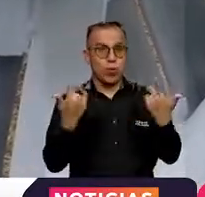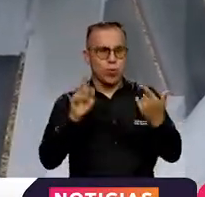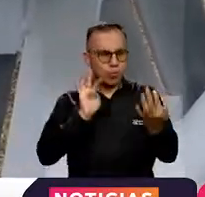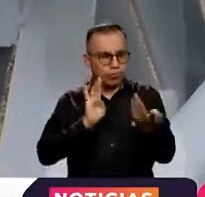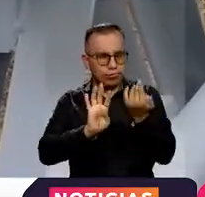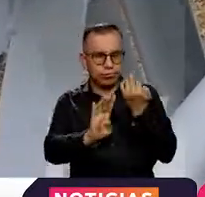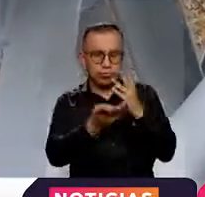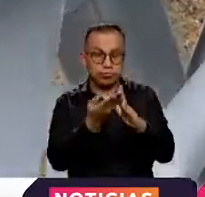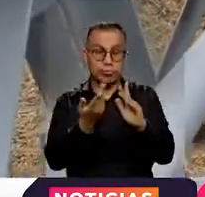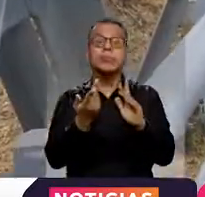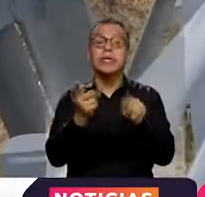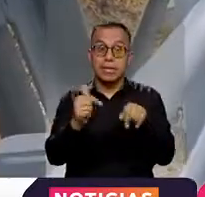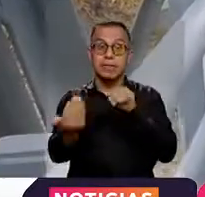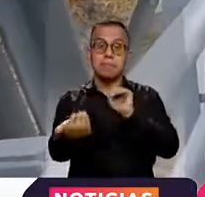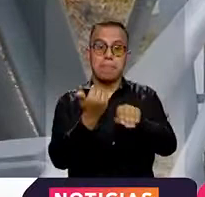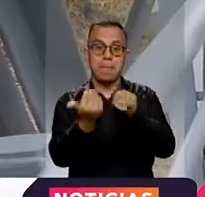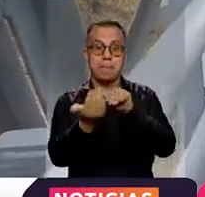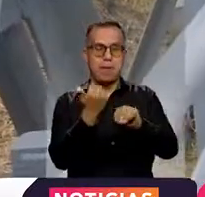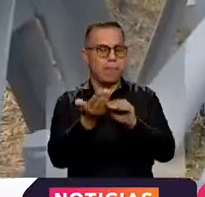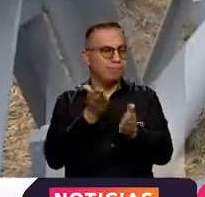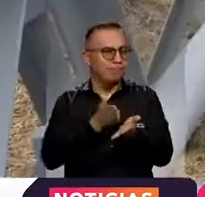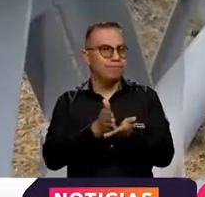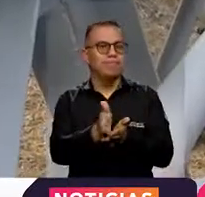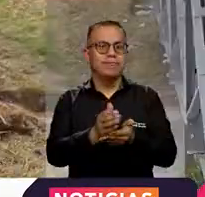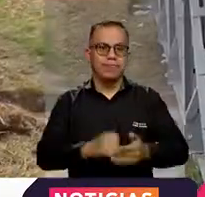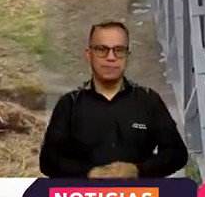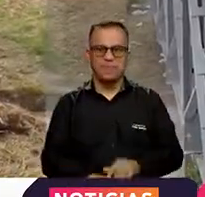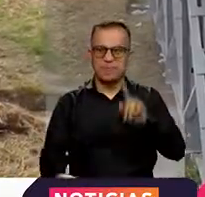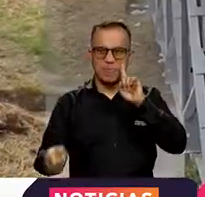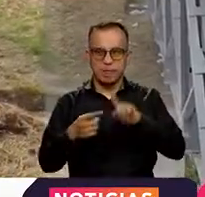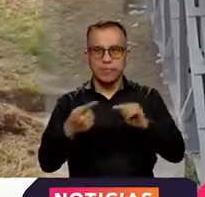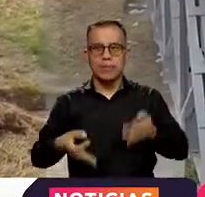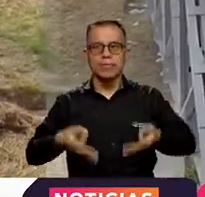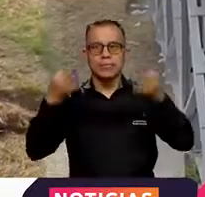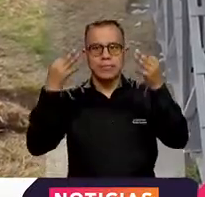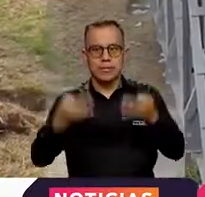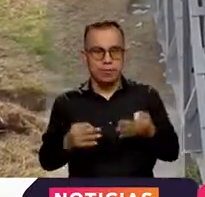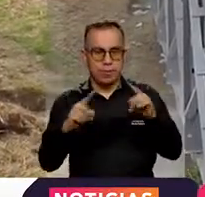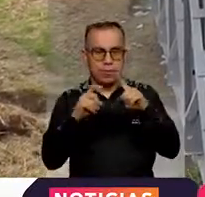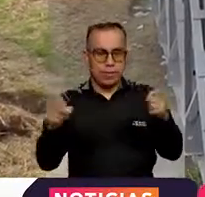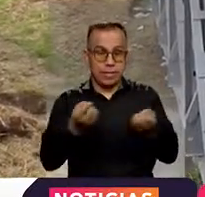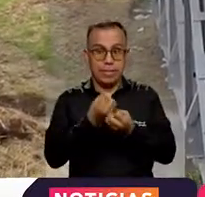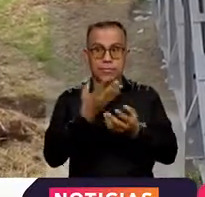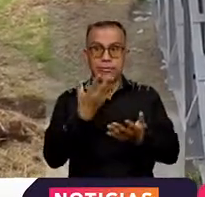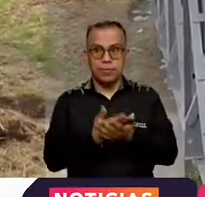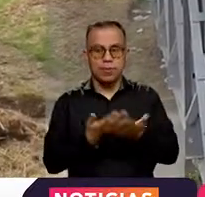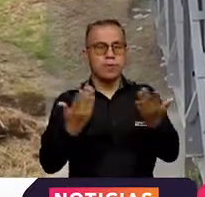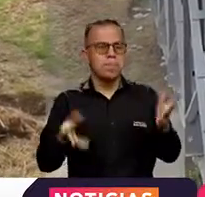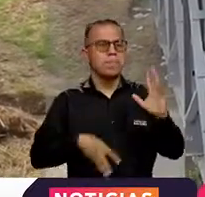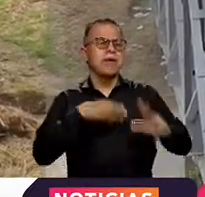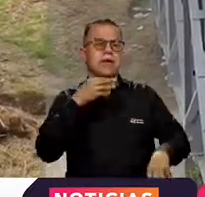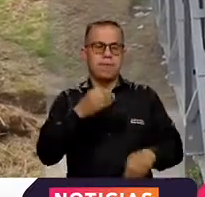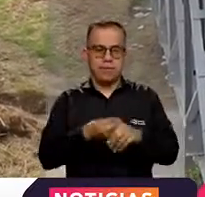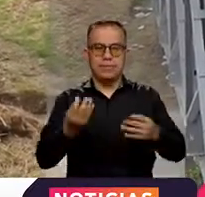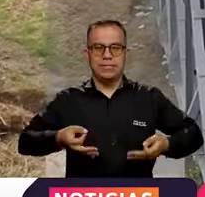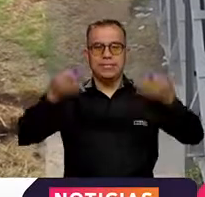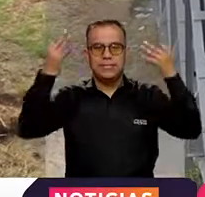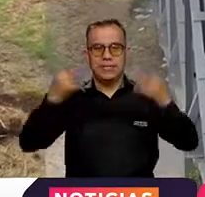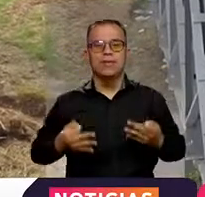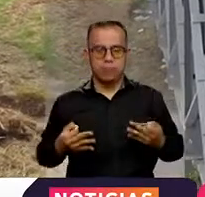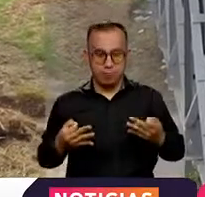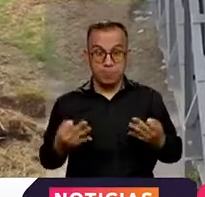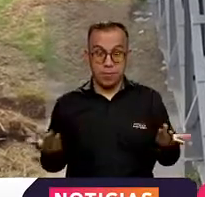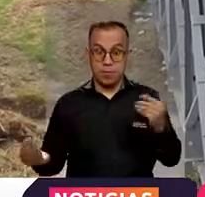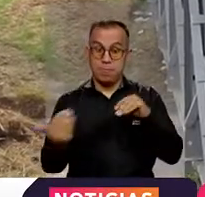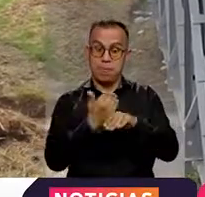flujo vehicular y peatonal constante. Con el objeto de garantizar su reforzamiento estructural, pero sobre todo la seguridad vial.